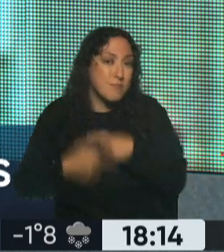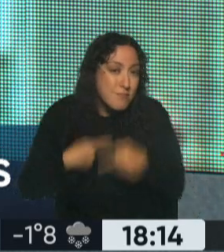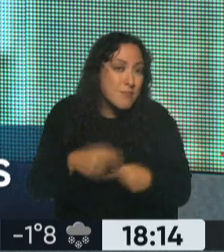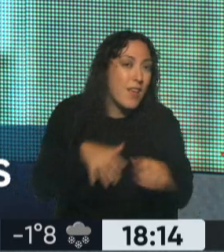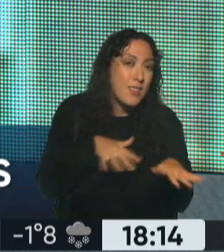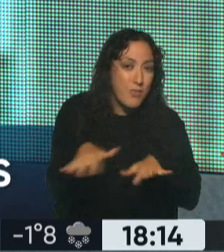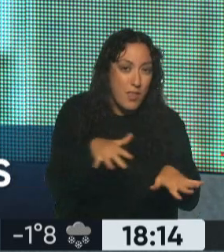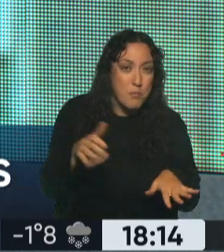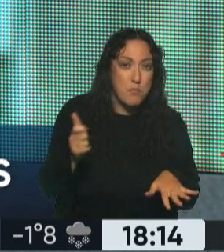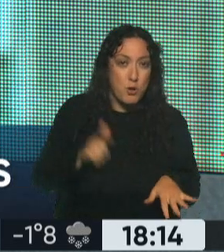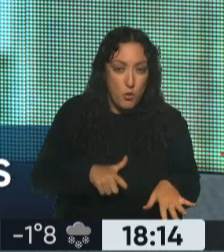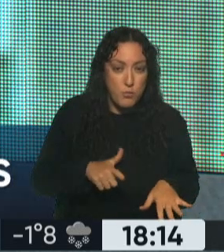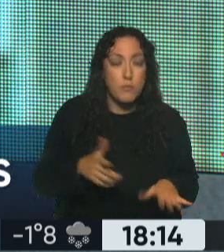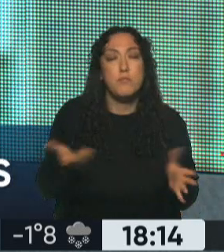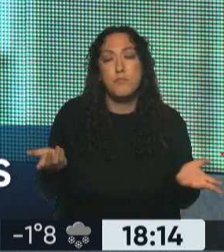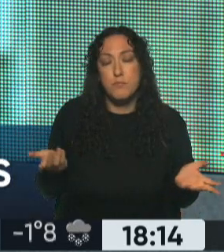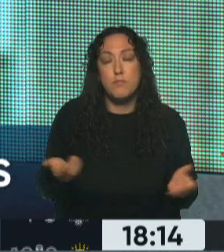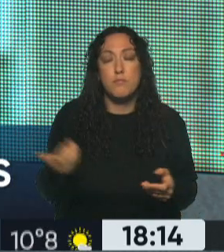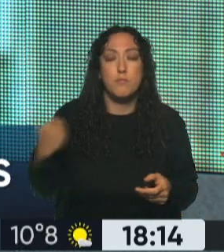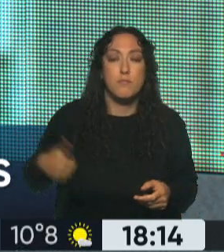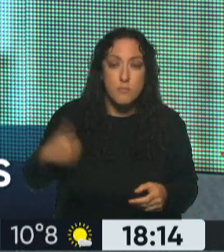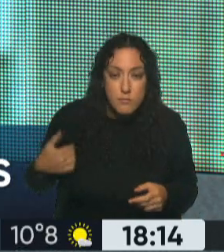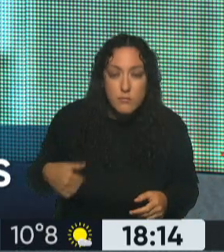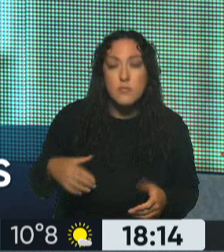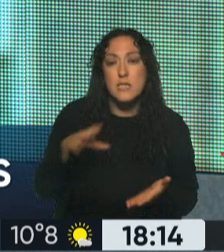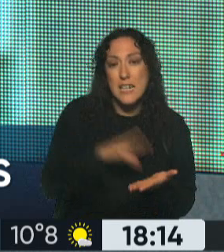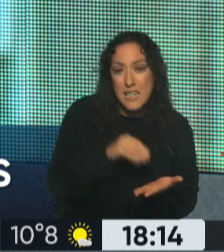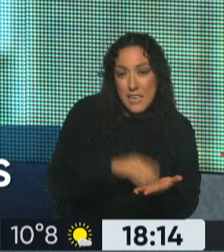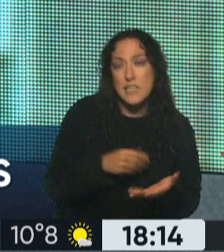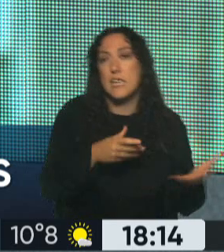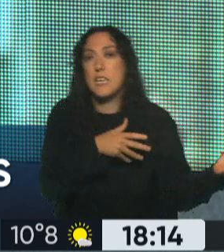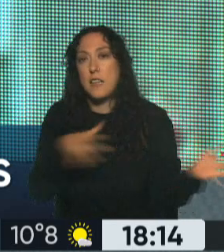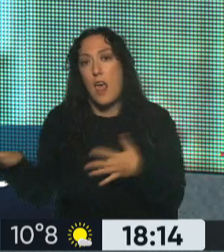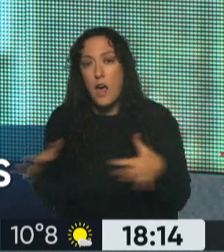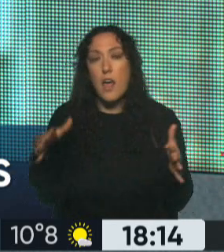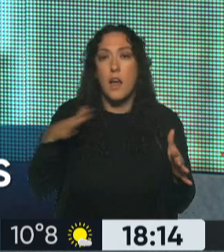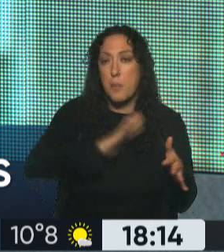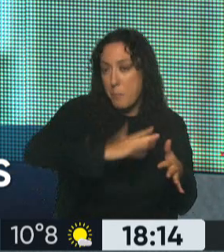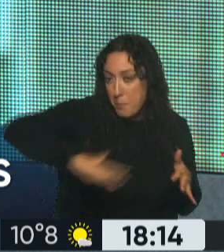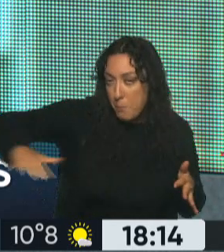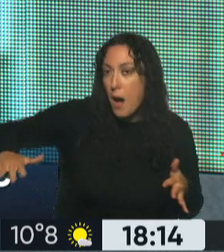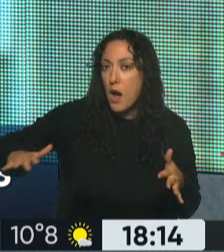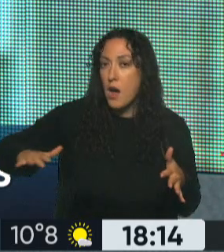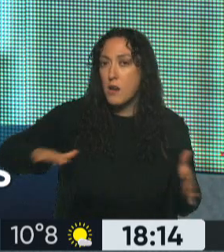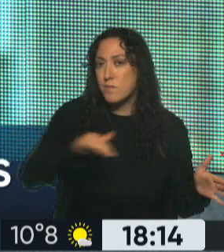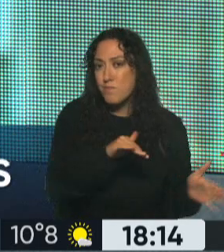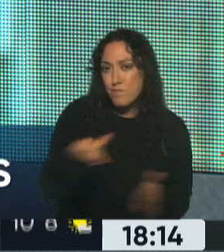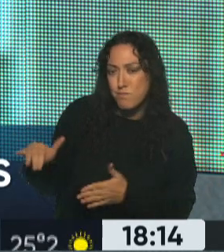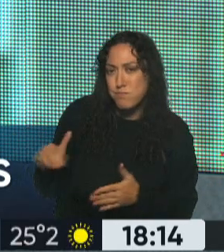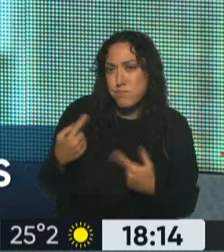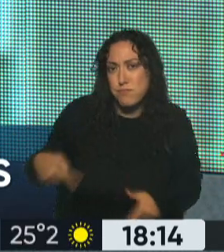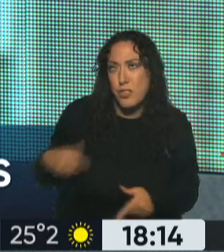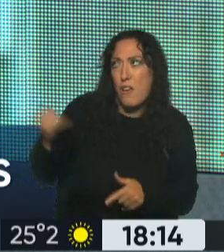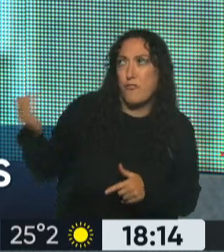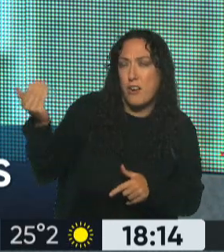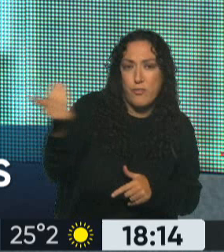Argentina además de tener la querida tierra el aire y el mar todo lo necesita con reactivos de afuera